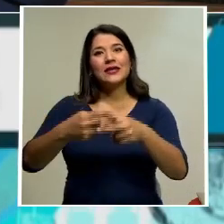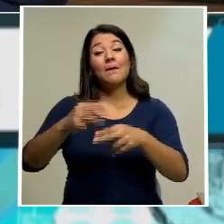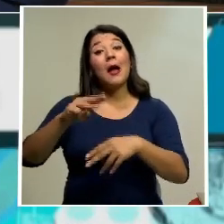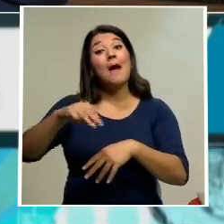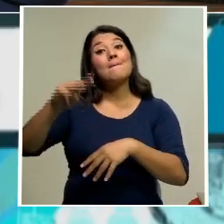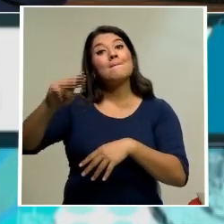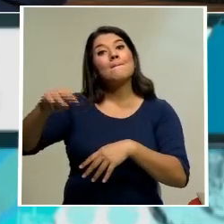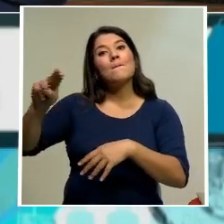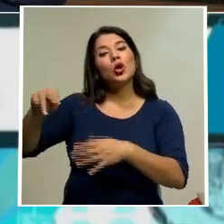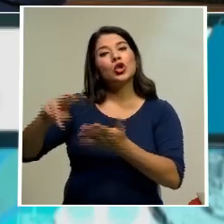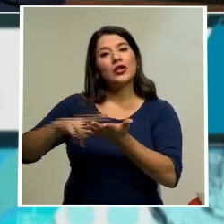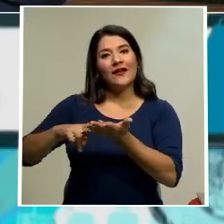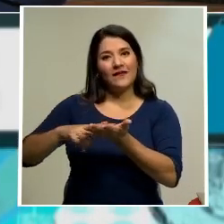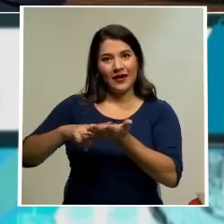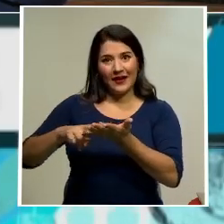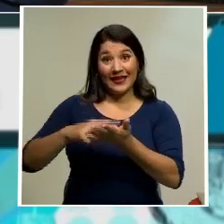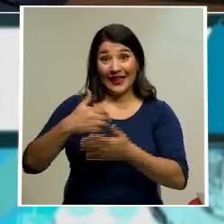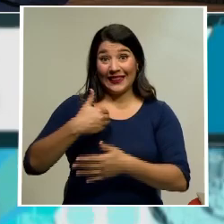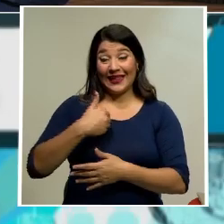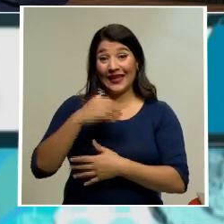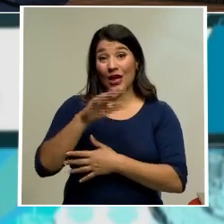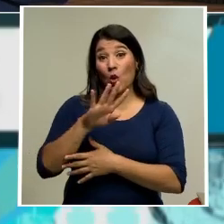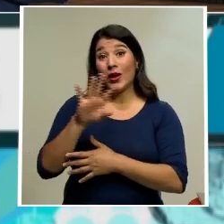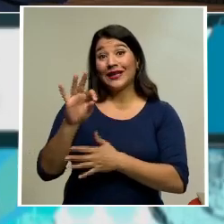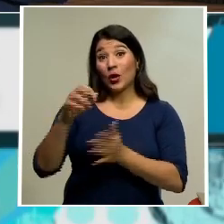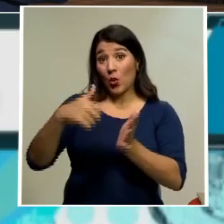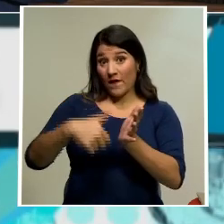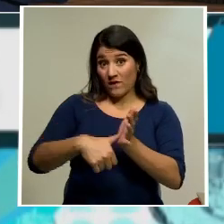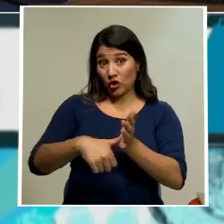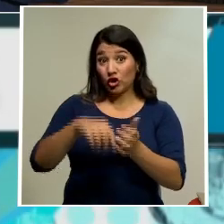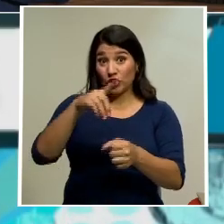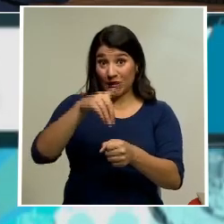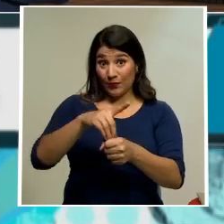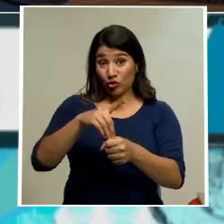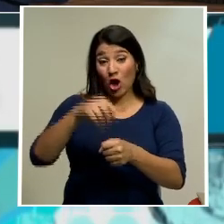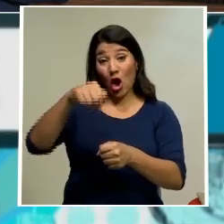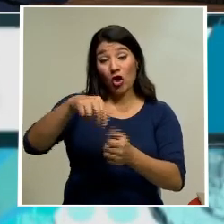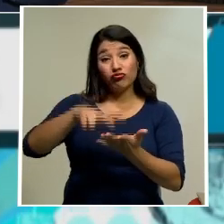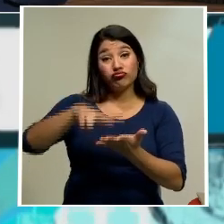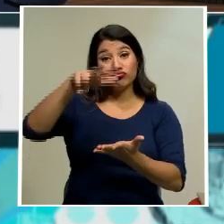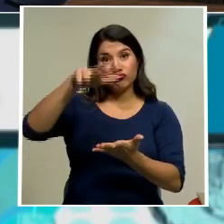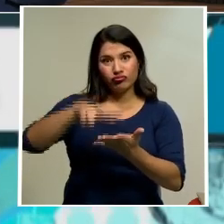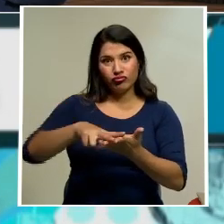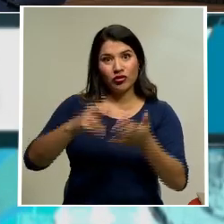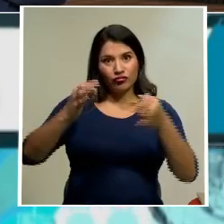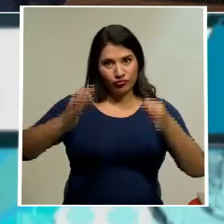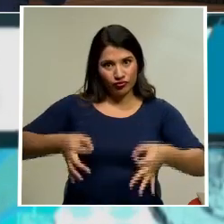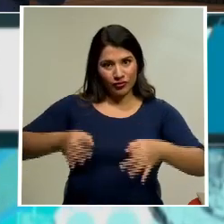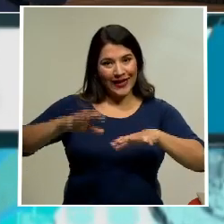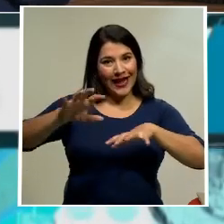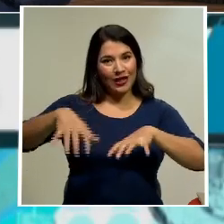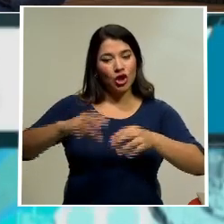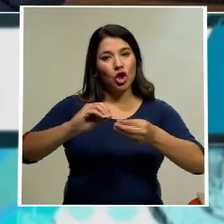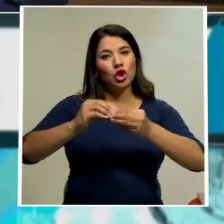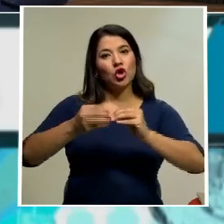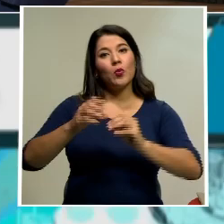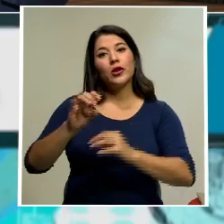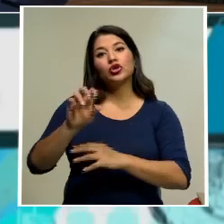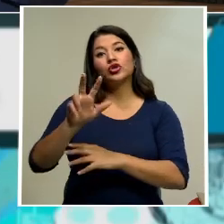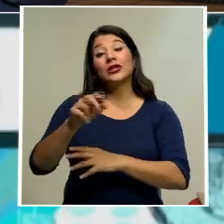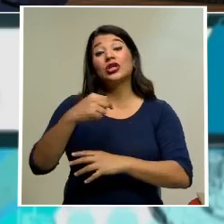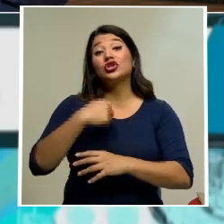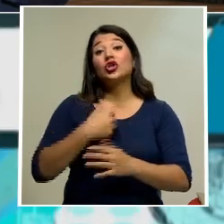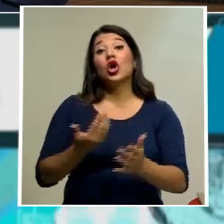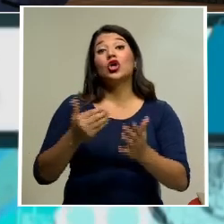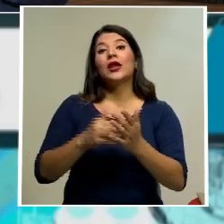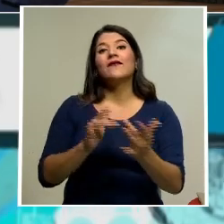Monteverde, que pues con 49 votos los diputados ratificaron su cantonato. Así que con esta información ahí regresamos con usted,